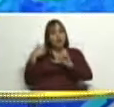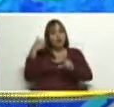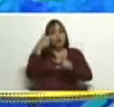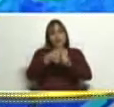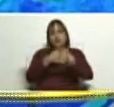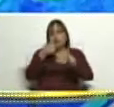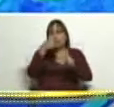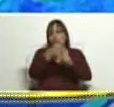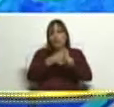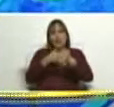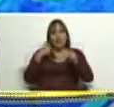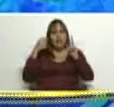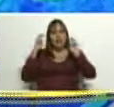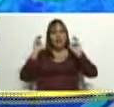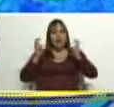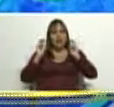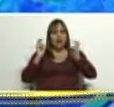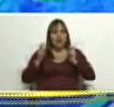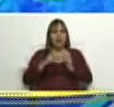tema.